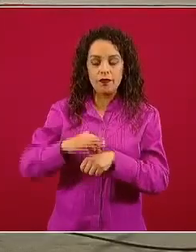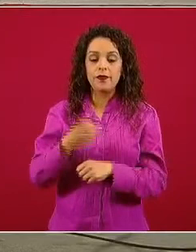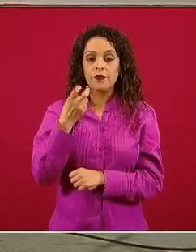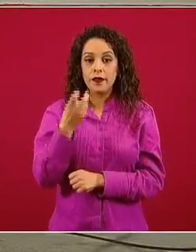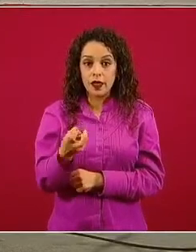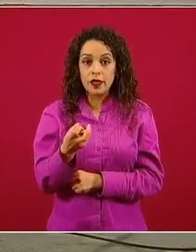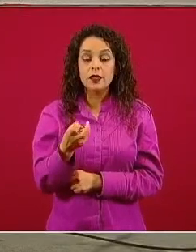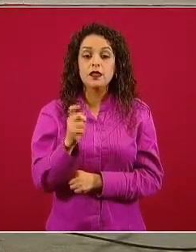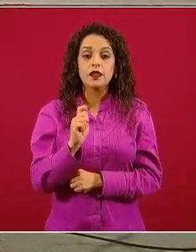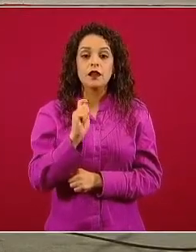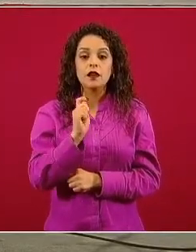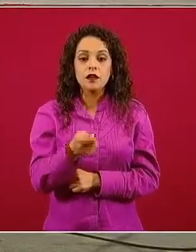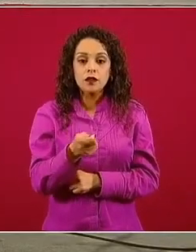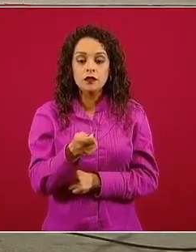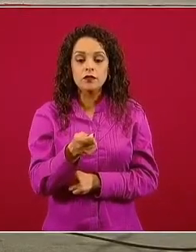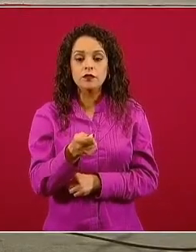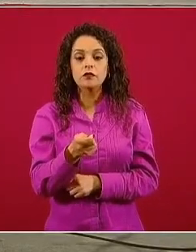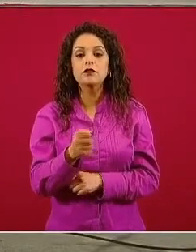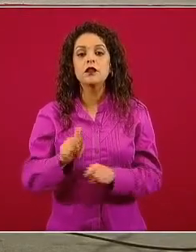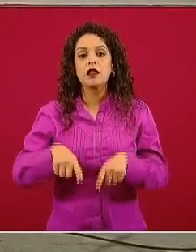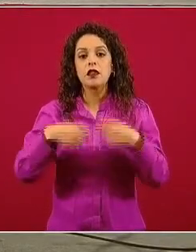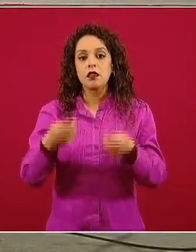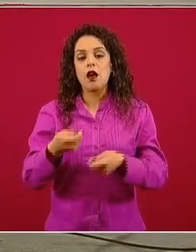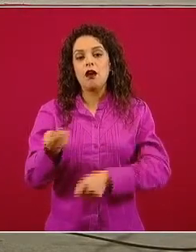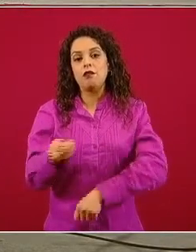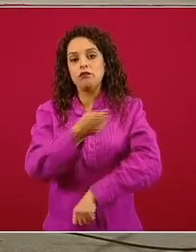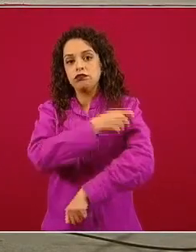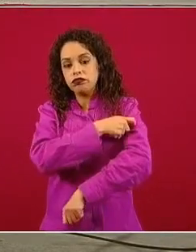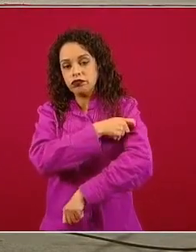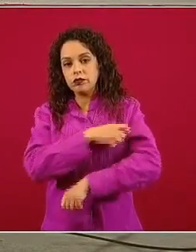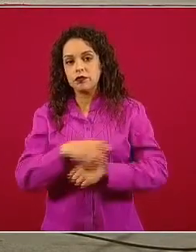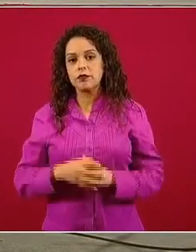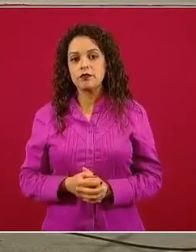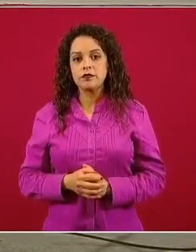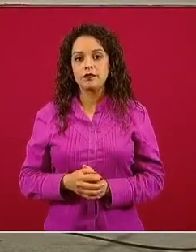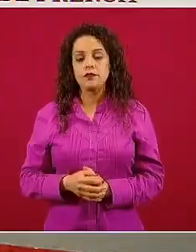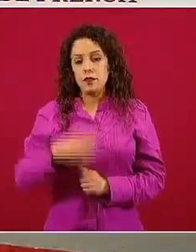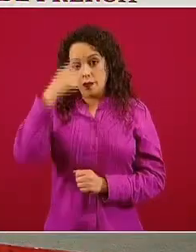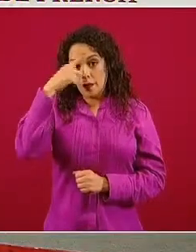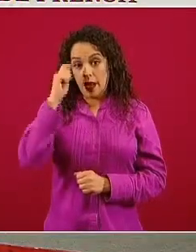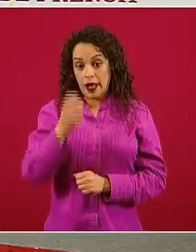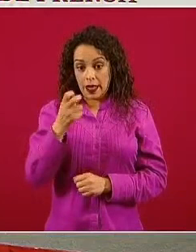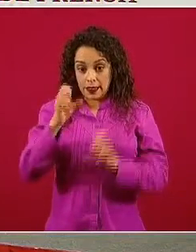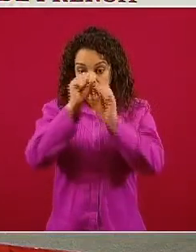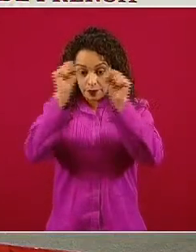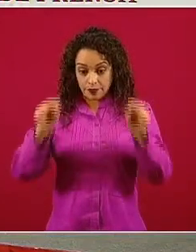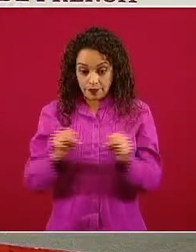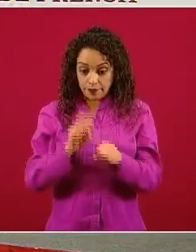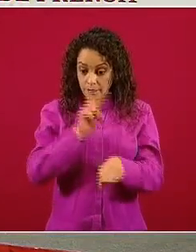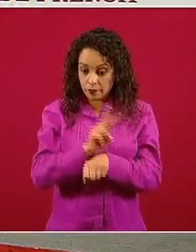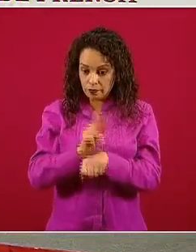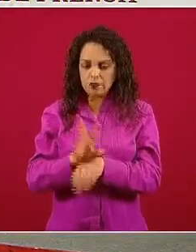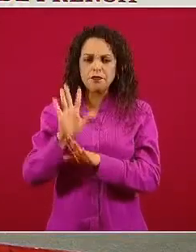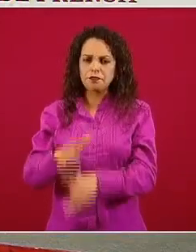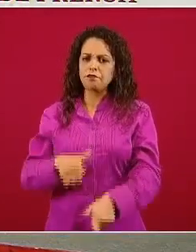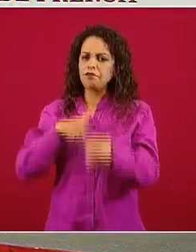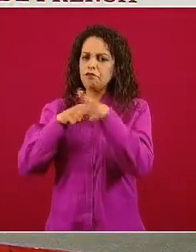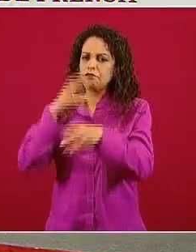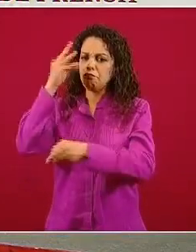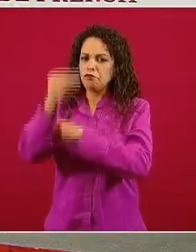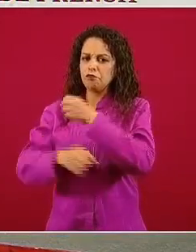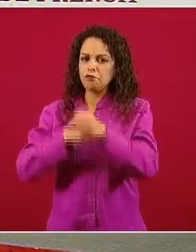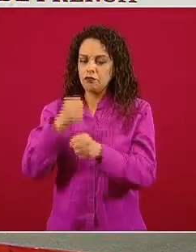eventos supuestamente atribuibles a vacunación o inmunización, que es un sistema de vigilancia que tiene ya muchos años y que ahora va a tener un